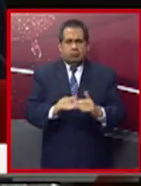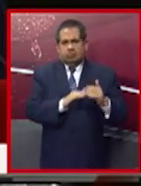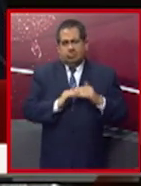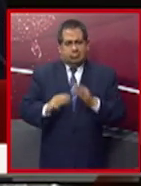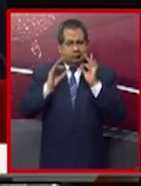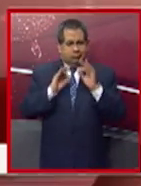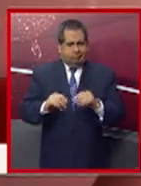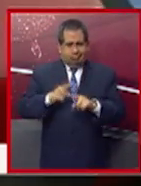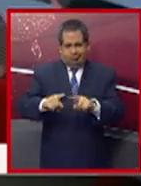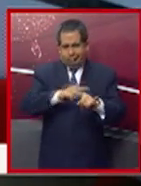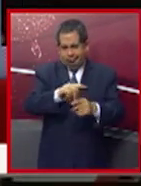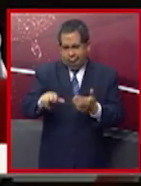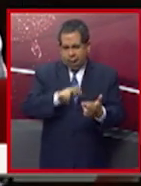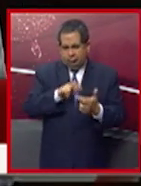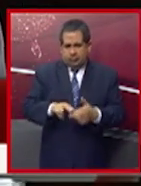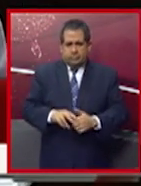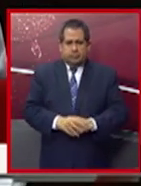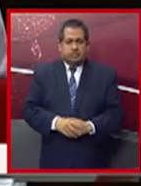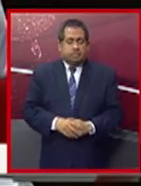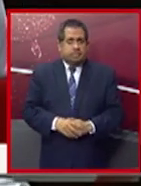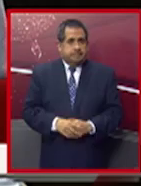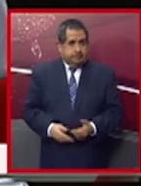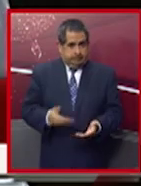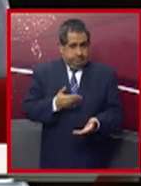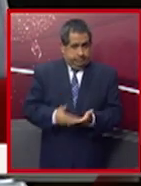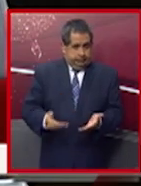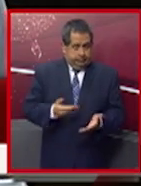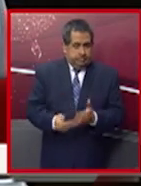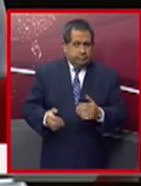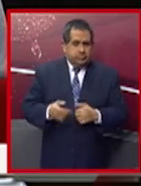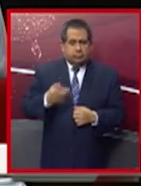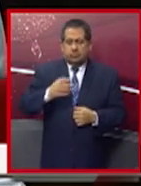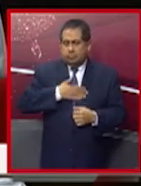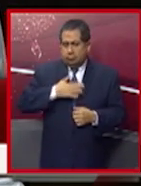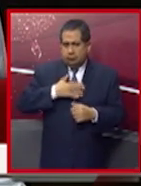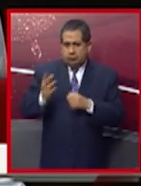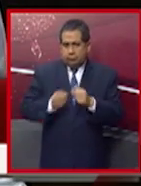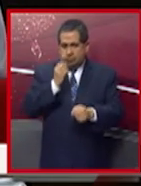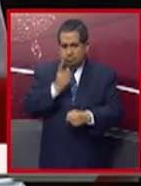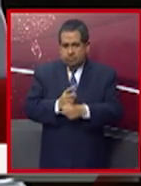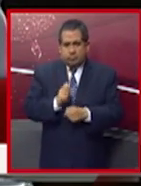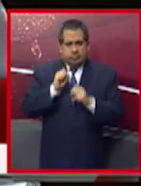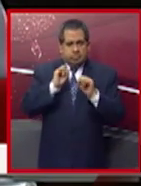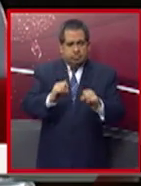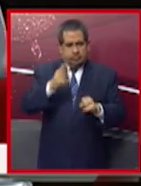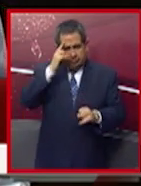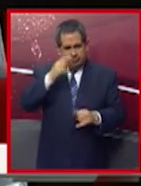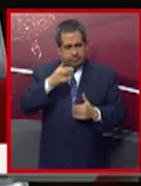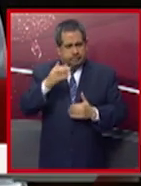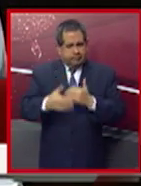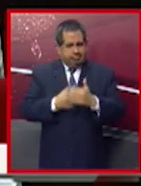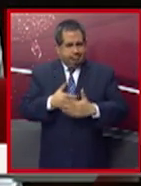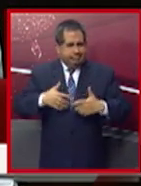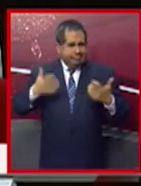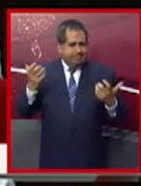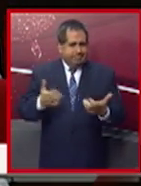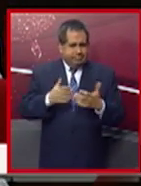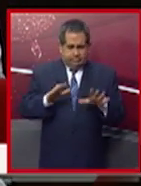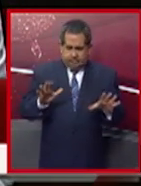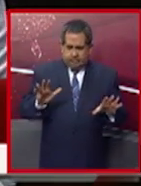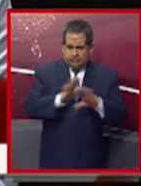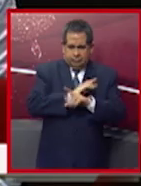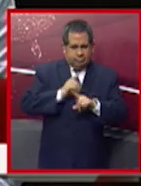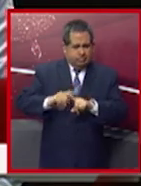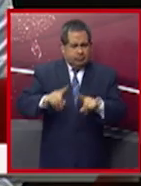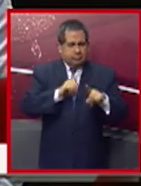ecosistemas regionales. Es ahora nuestra oportunidad de emprender las